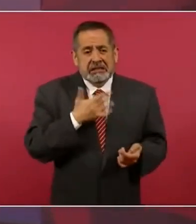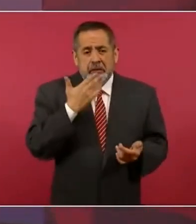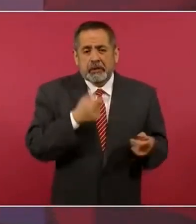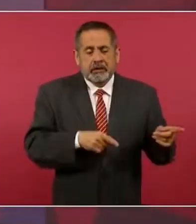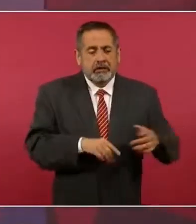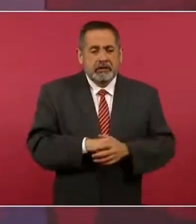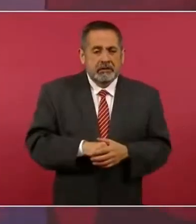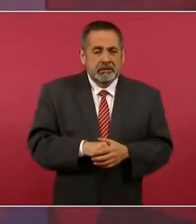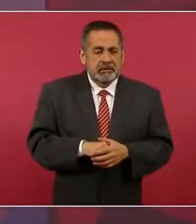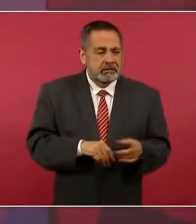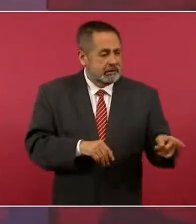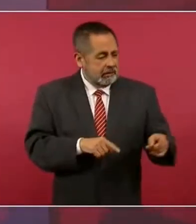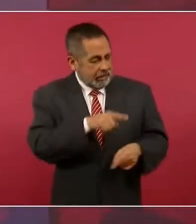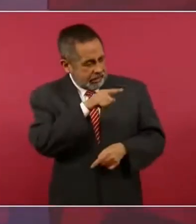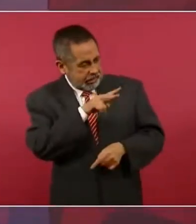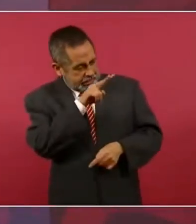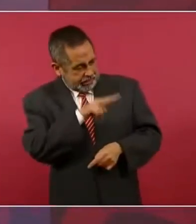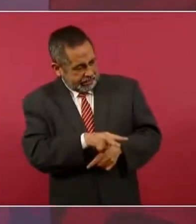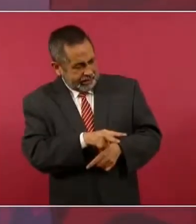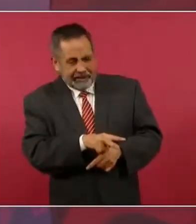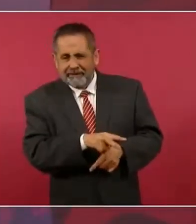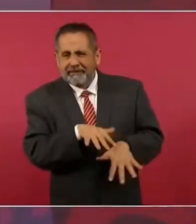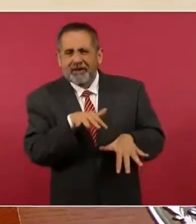¿Cómo enseñan el cobre, pues?